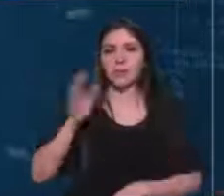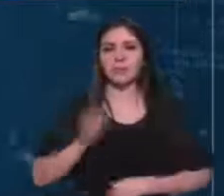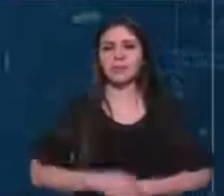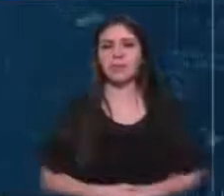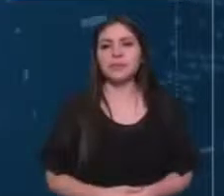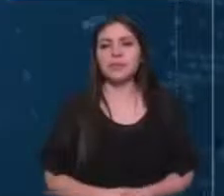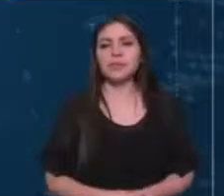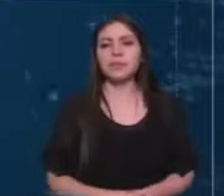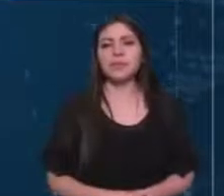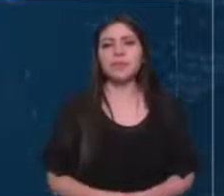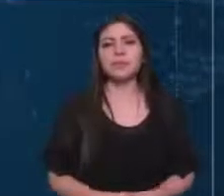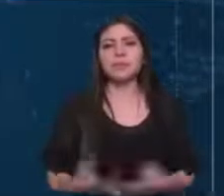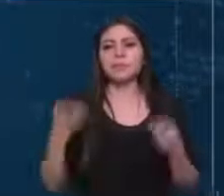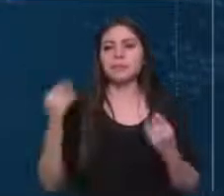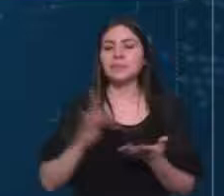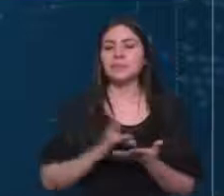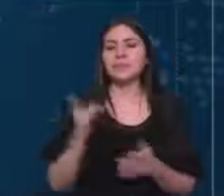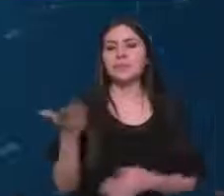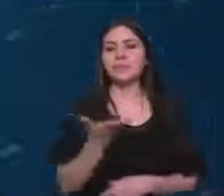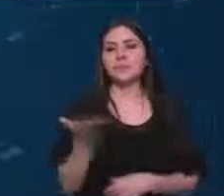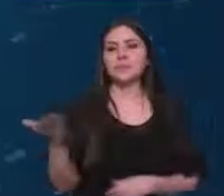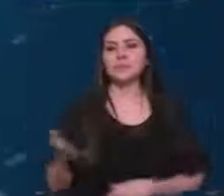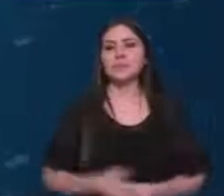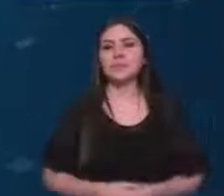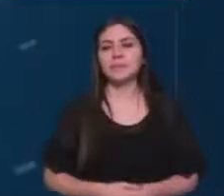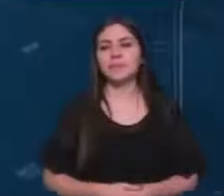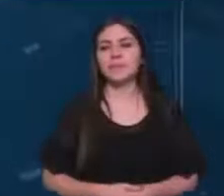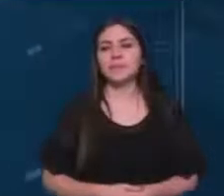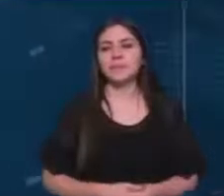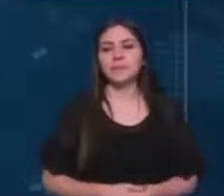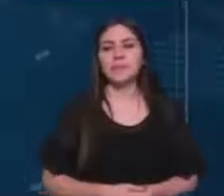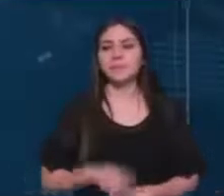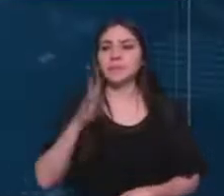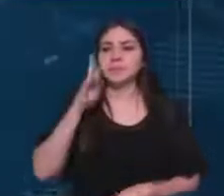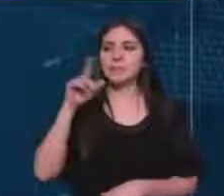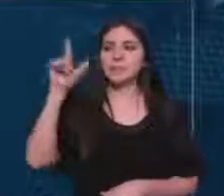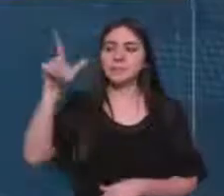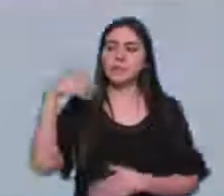Así es. Víctor, Mario, muchas gracias. Muchas gracias. Chicos, nos Gracias, vemos el buenas próximo noches. lunes. Buenas noches.